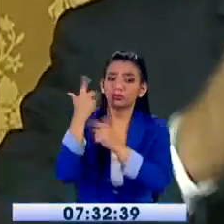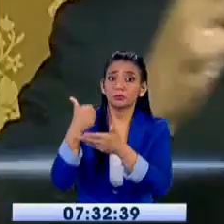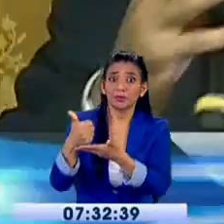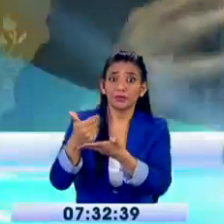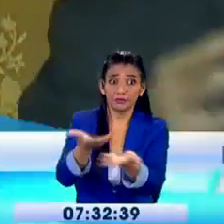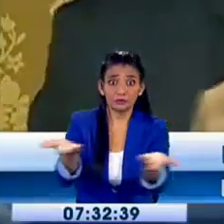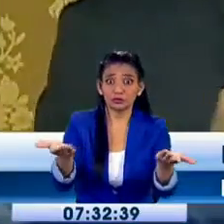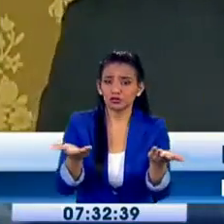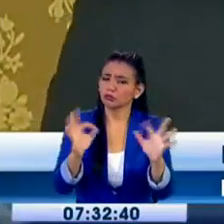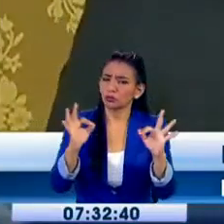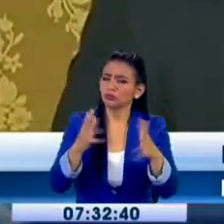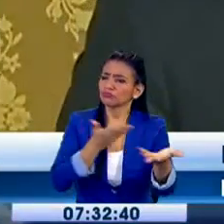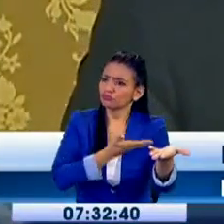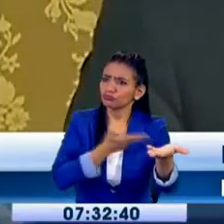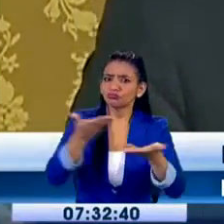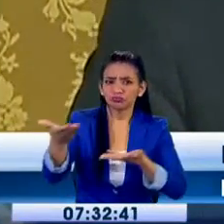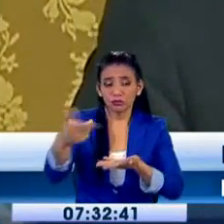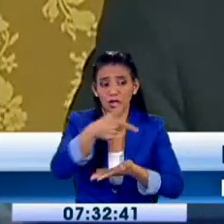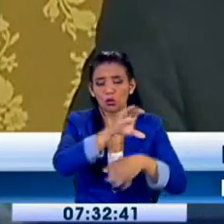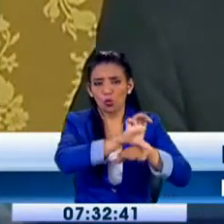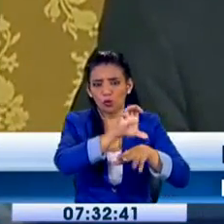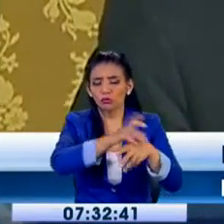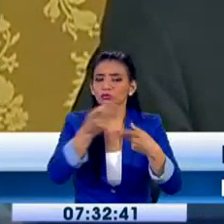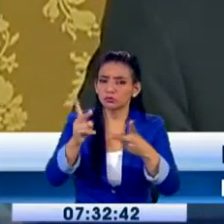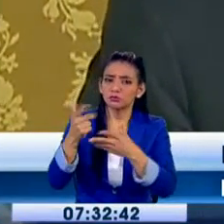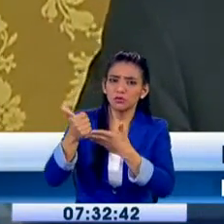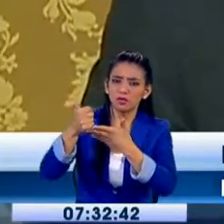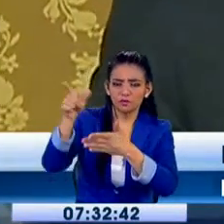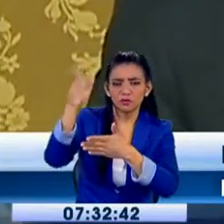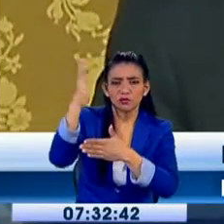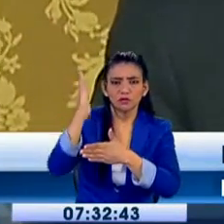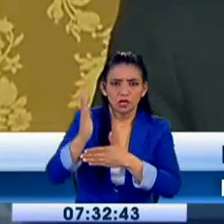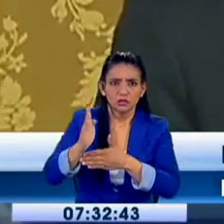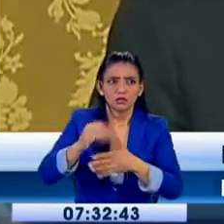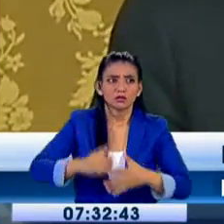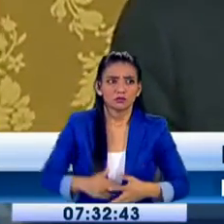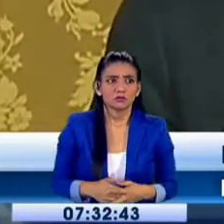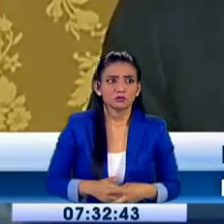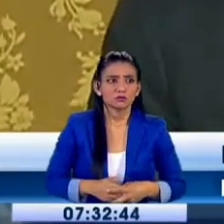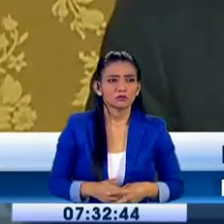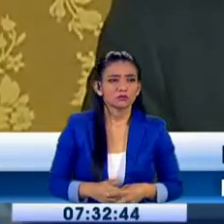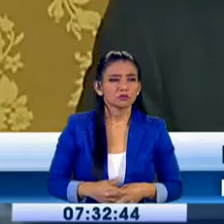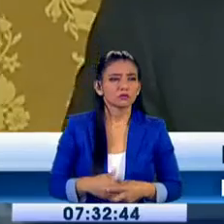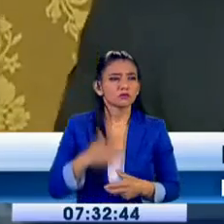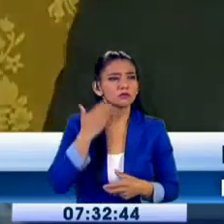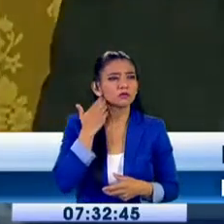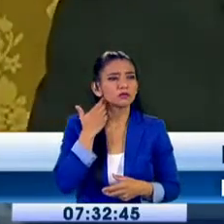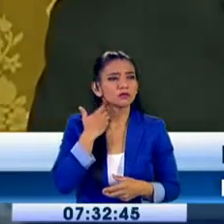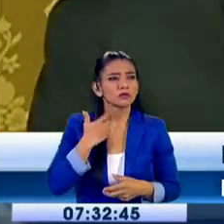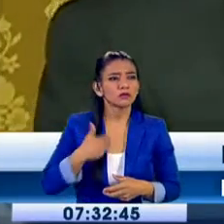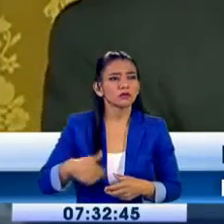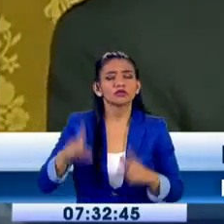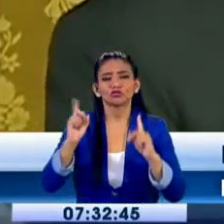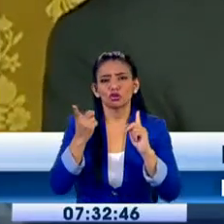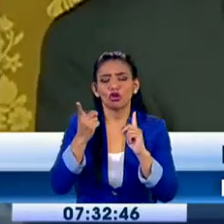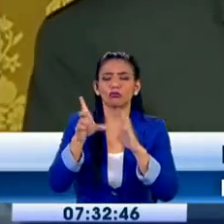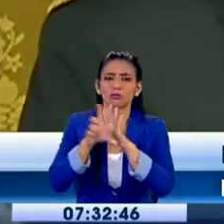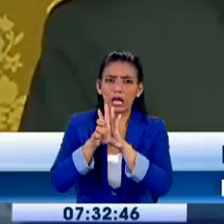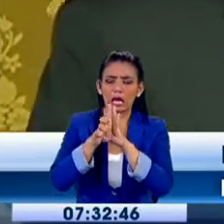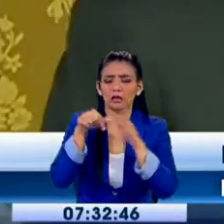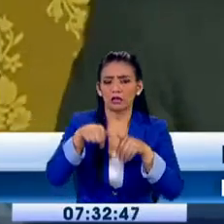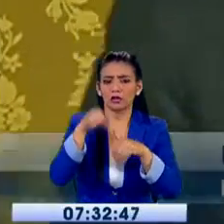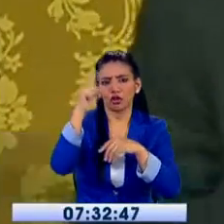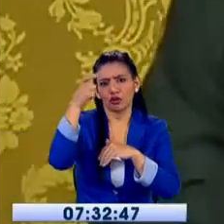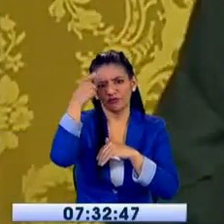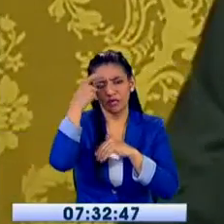bilateral, de beneficio multilateral para toda la región, que deben ser políticas de Estado, no solamente políticas de nuestro gobierno. Hemos ordenado a nuestros